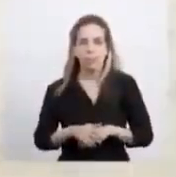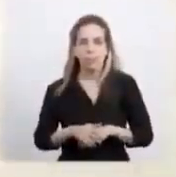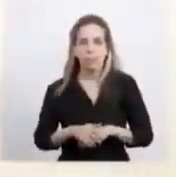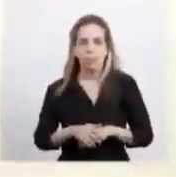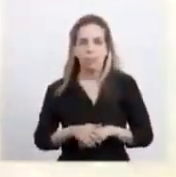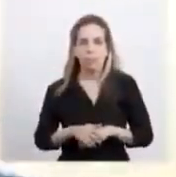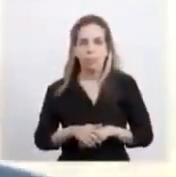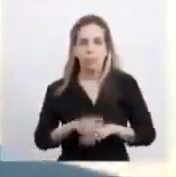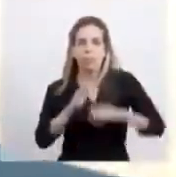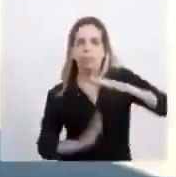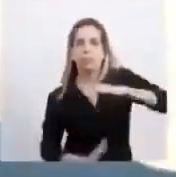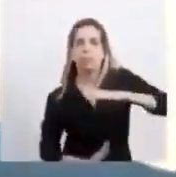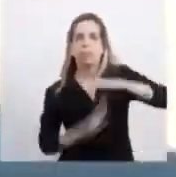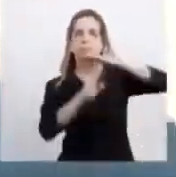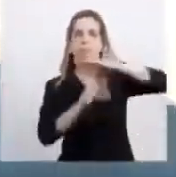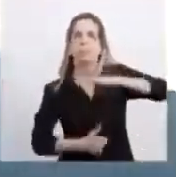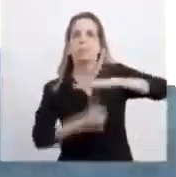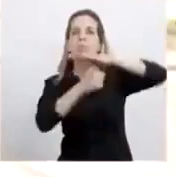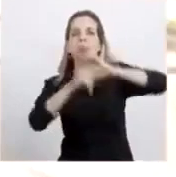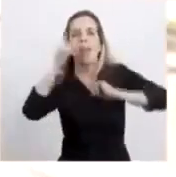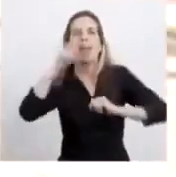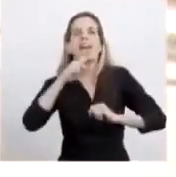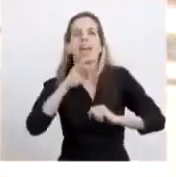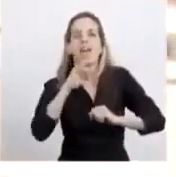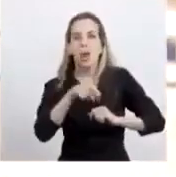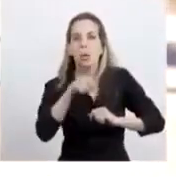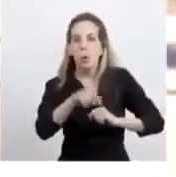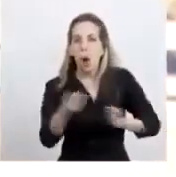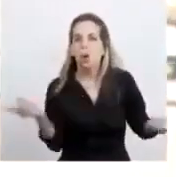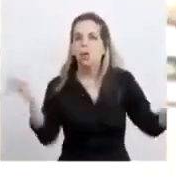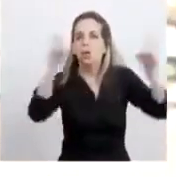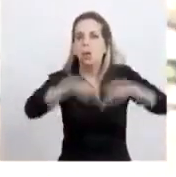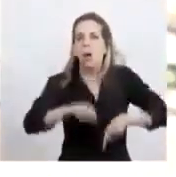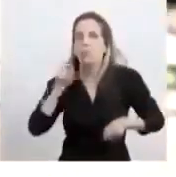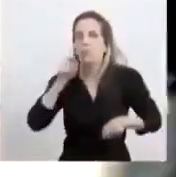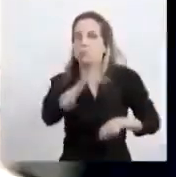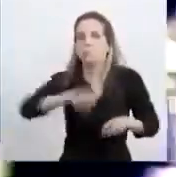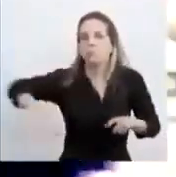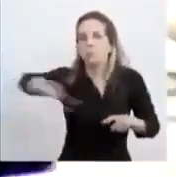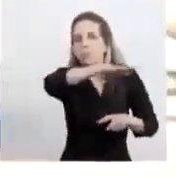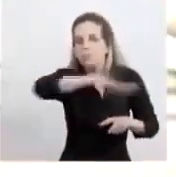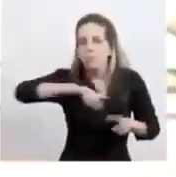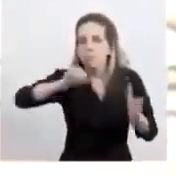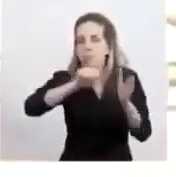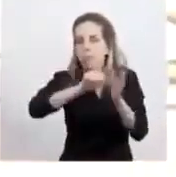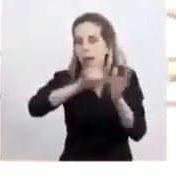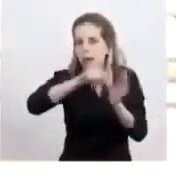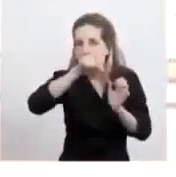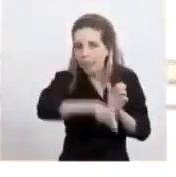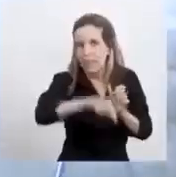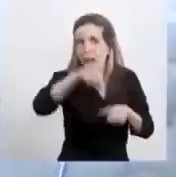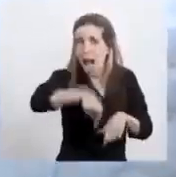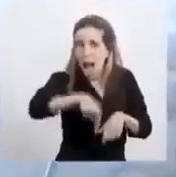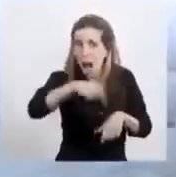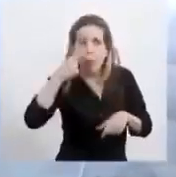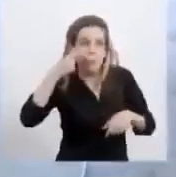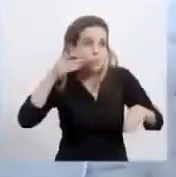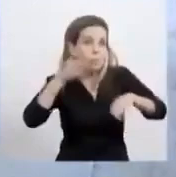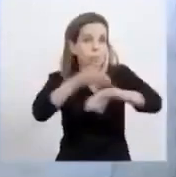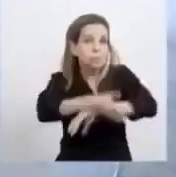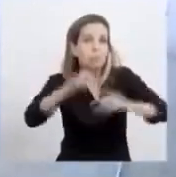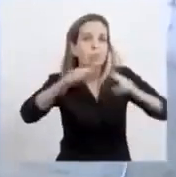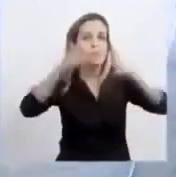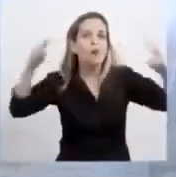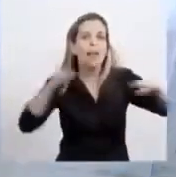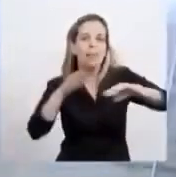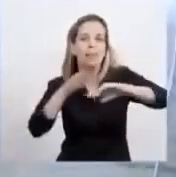El líder aymara Evo Morales Saima retorna a su patria. En estos momentos cruza el puente